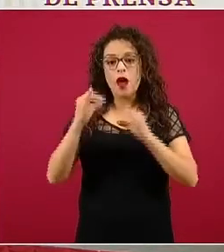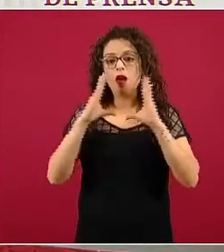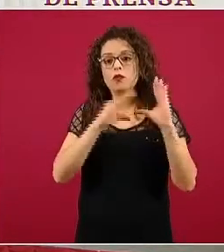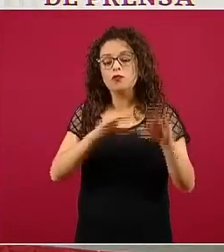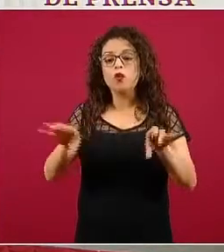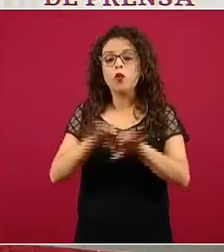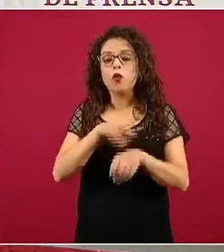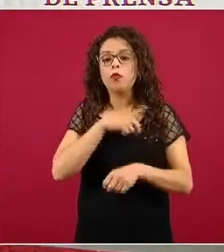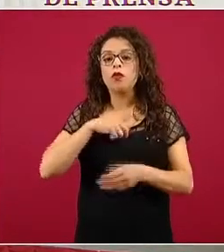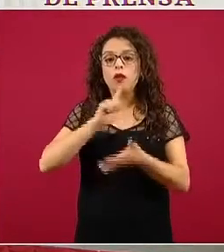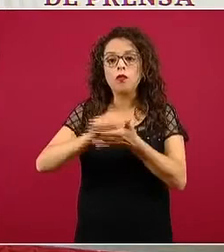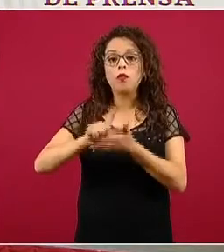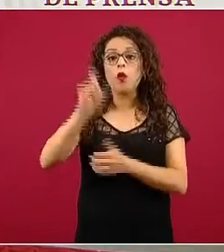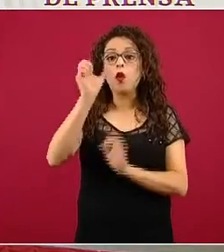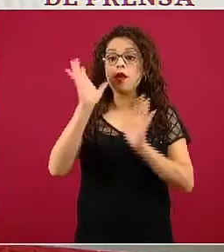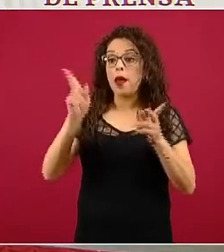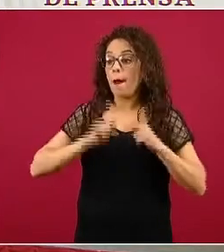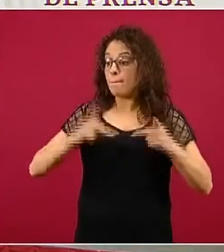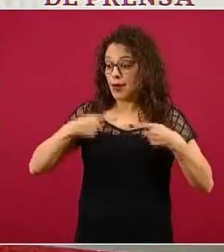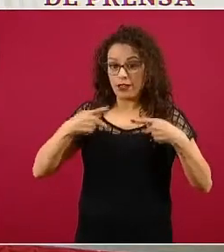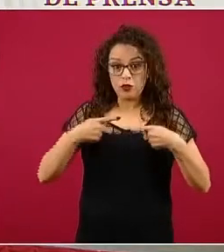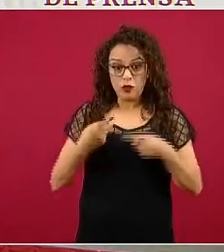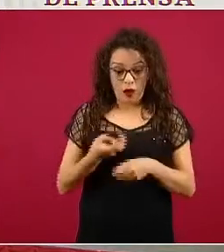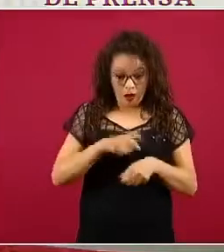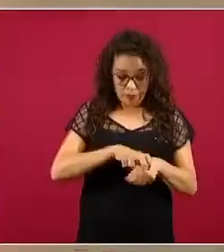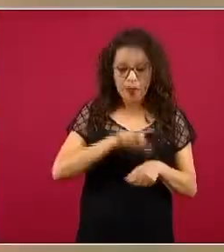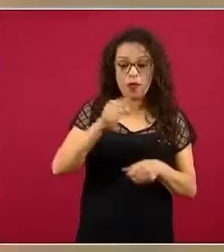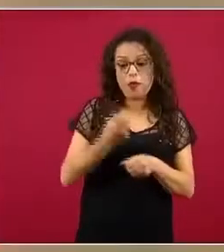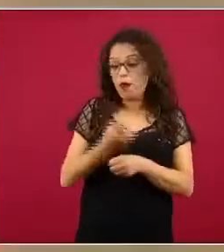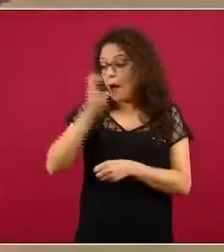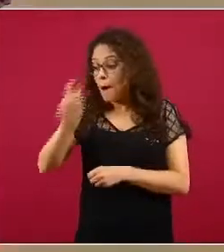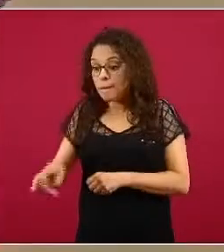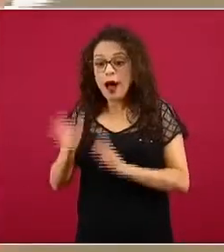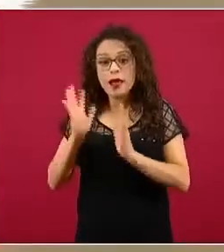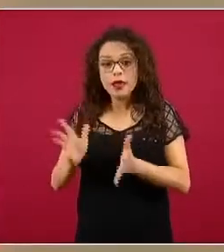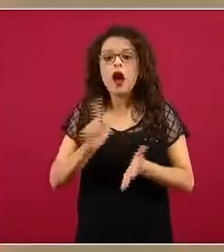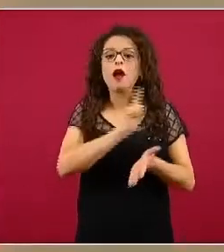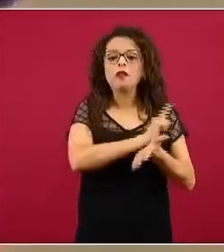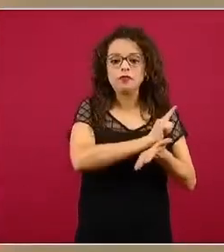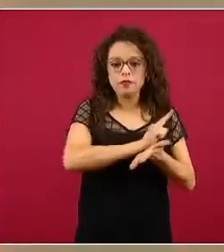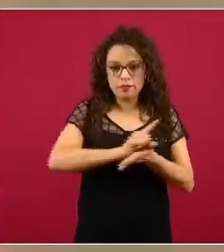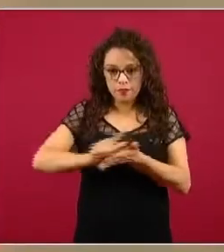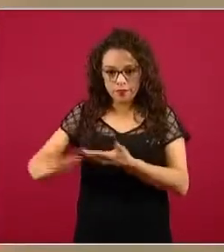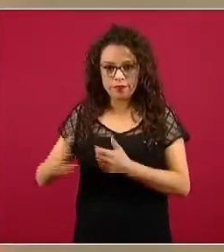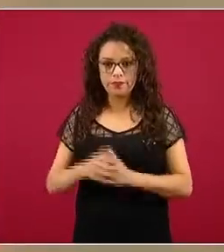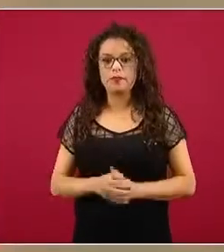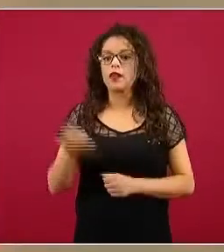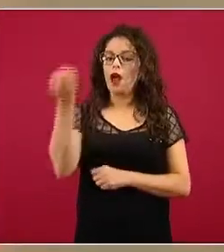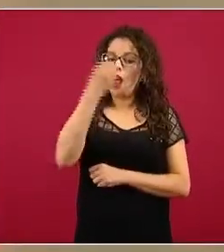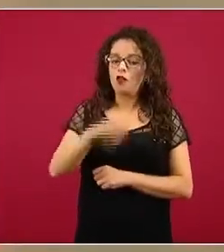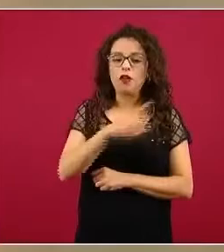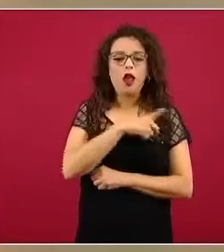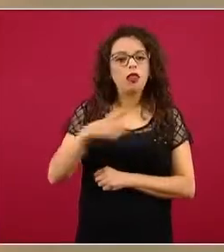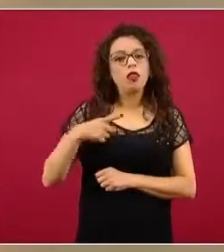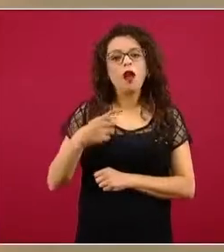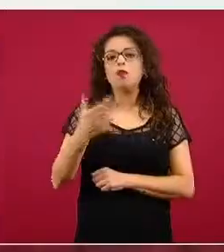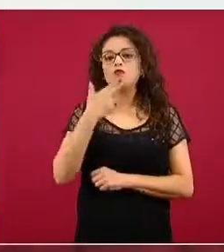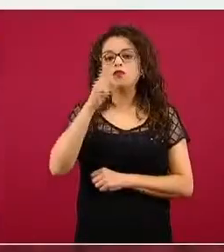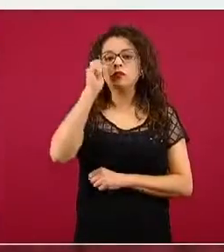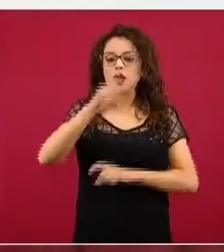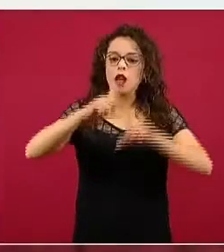tiene un usuario. Se hizo obligatorio el cubrebocas en el metro, en el metrobús y en el resto del transporte